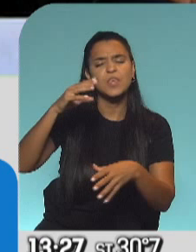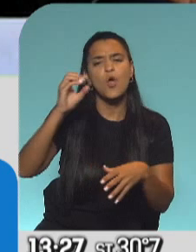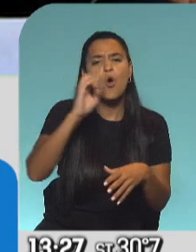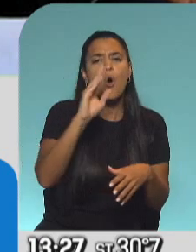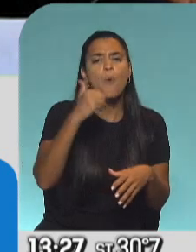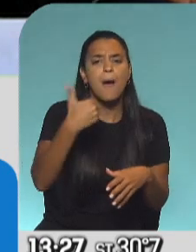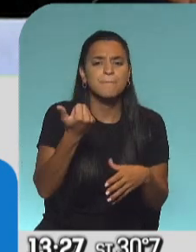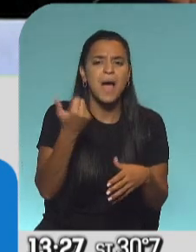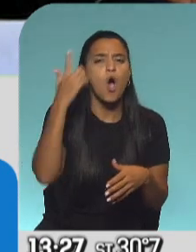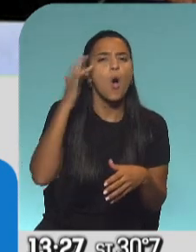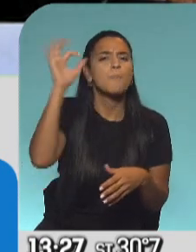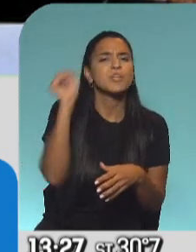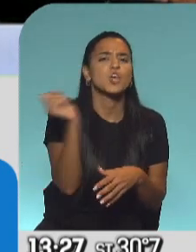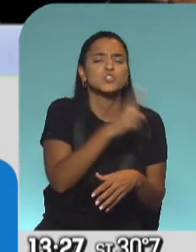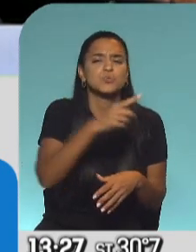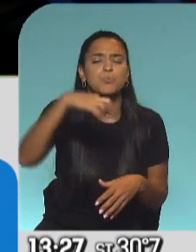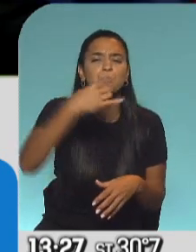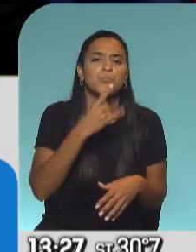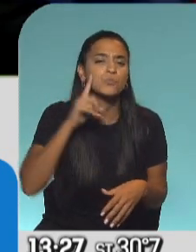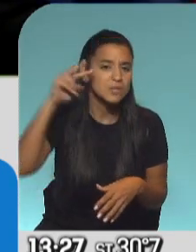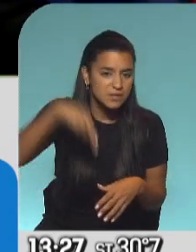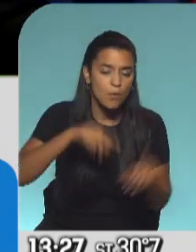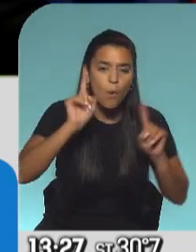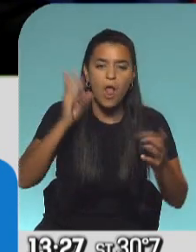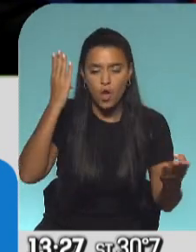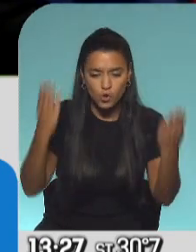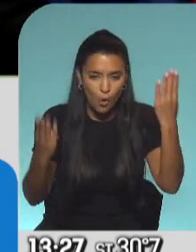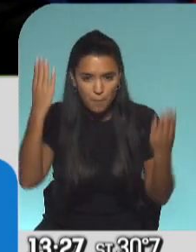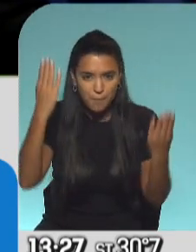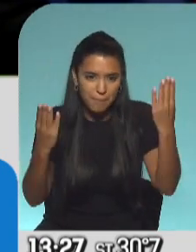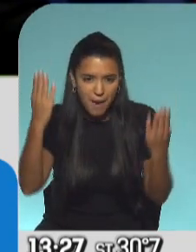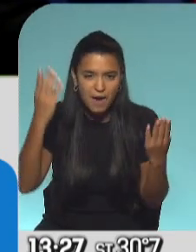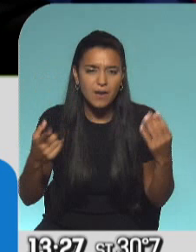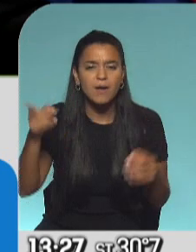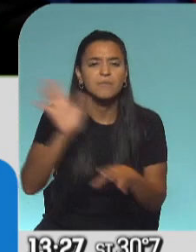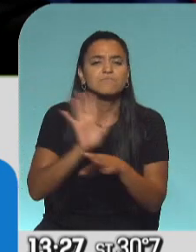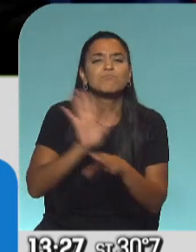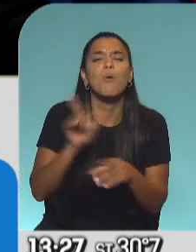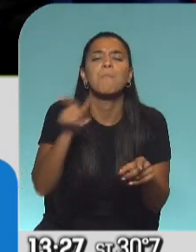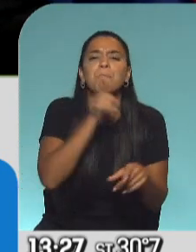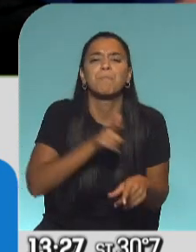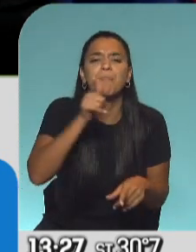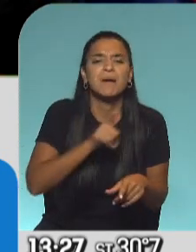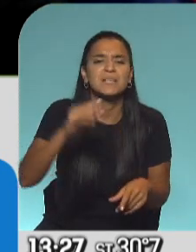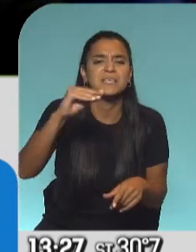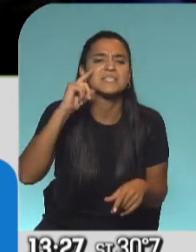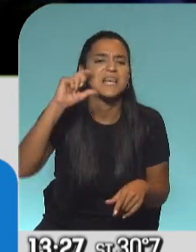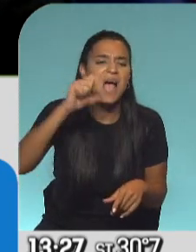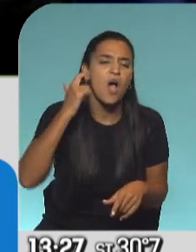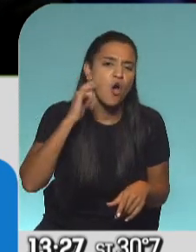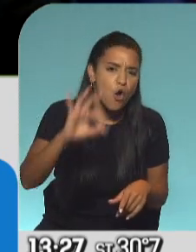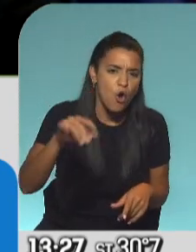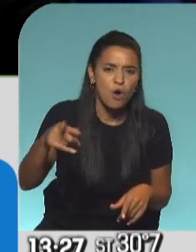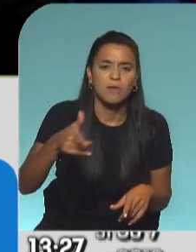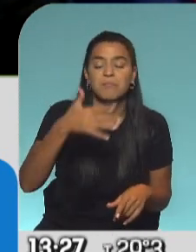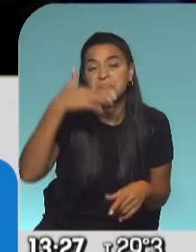tenía sobre Putin, y realmente lo comparaba con un gángster de Chicago, de los que afortunadamente